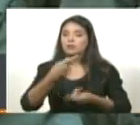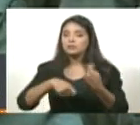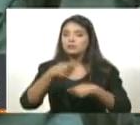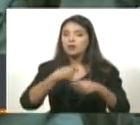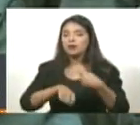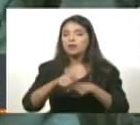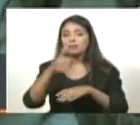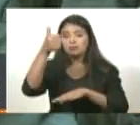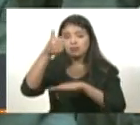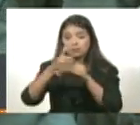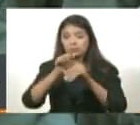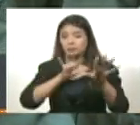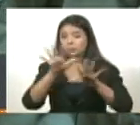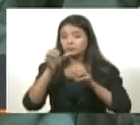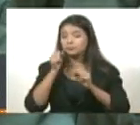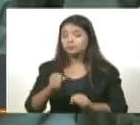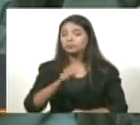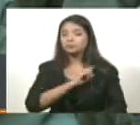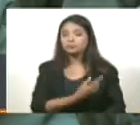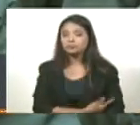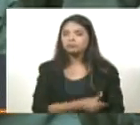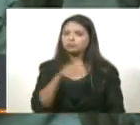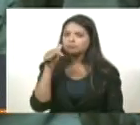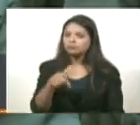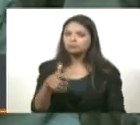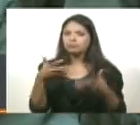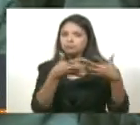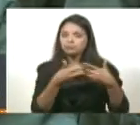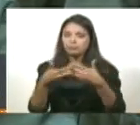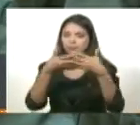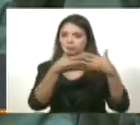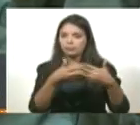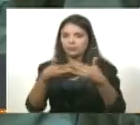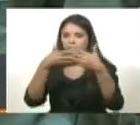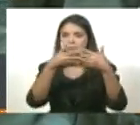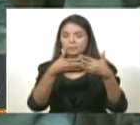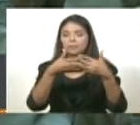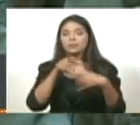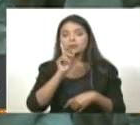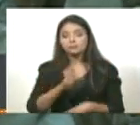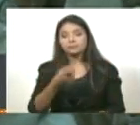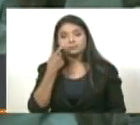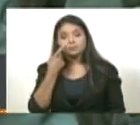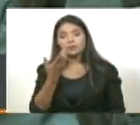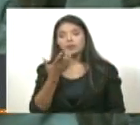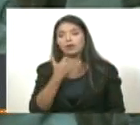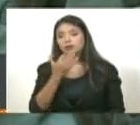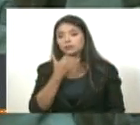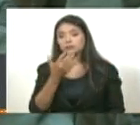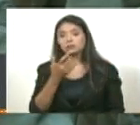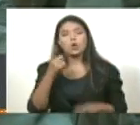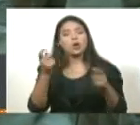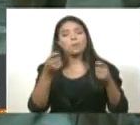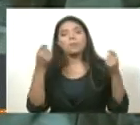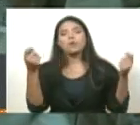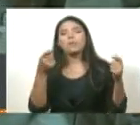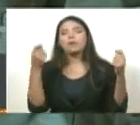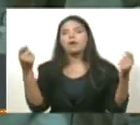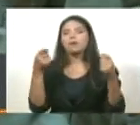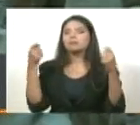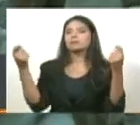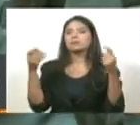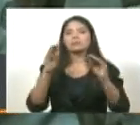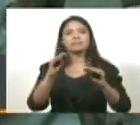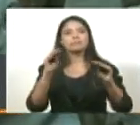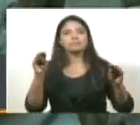la élite extremista que hoy gobierna los Estados Unidos y basándose en un evento propagandístico